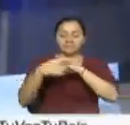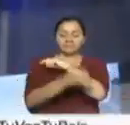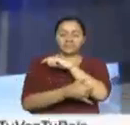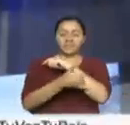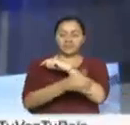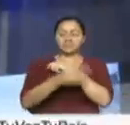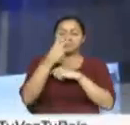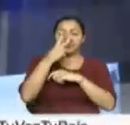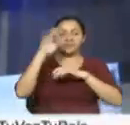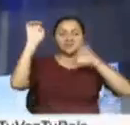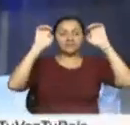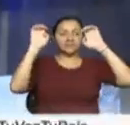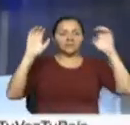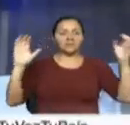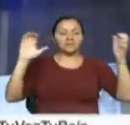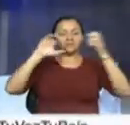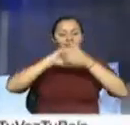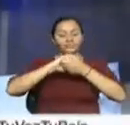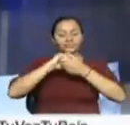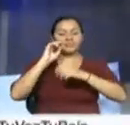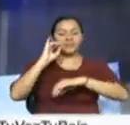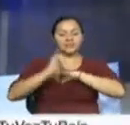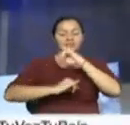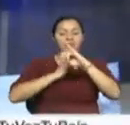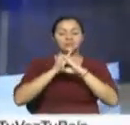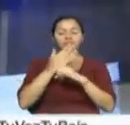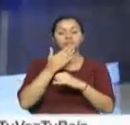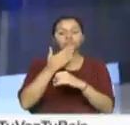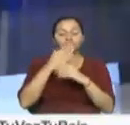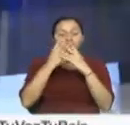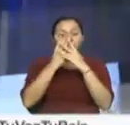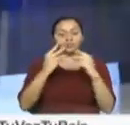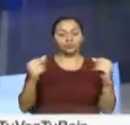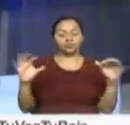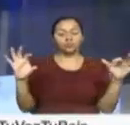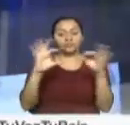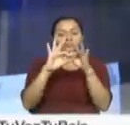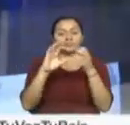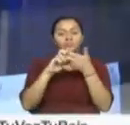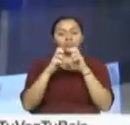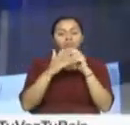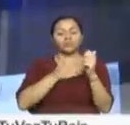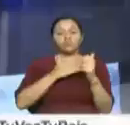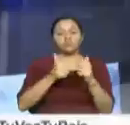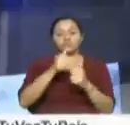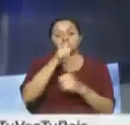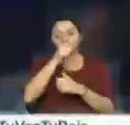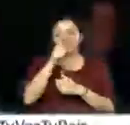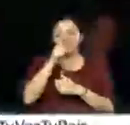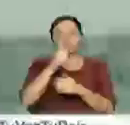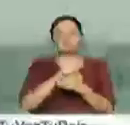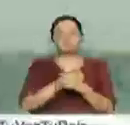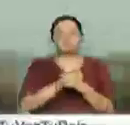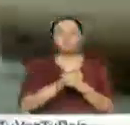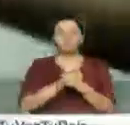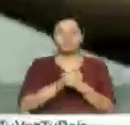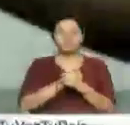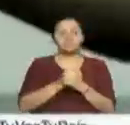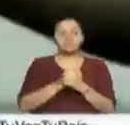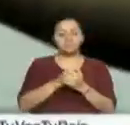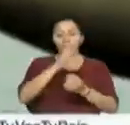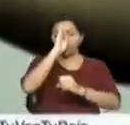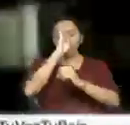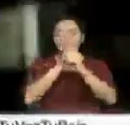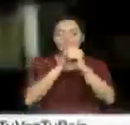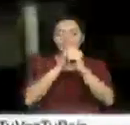afianza estrategias a escala internacional para enfrentar el problema de las drogas. Con el objetivo de